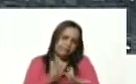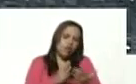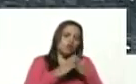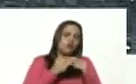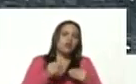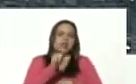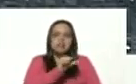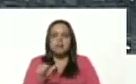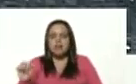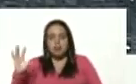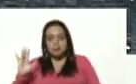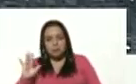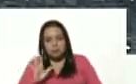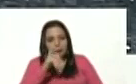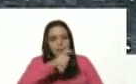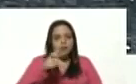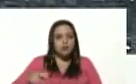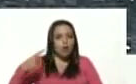las semanas.